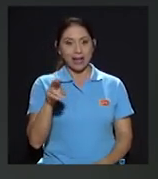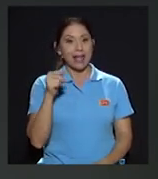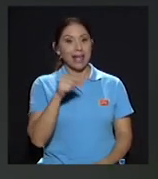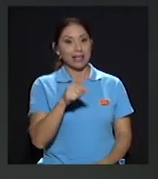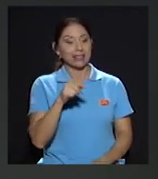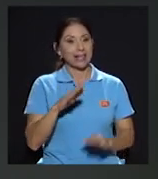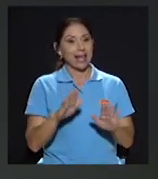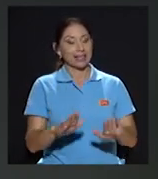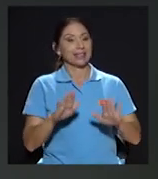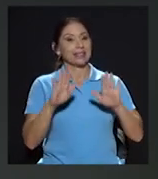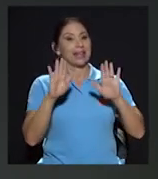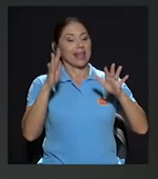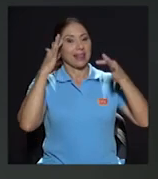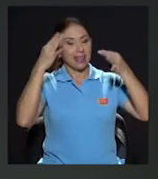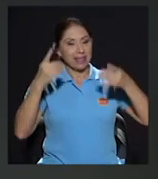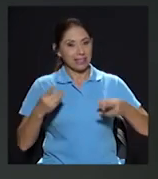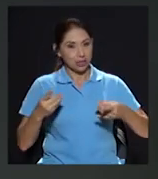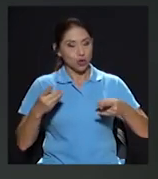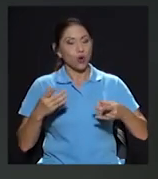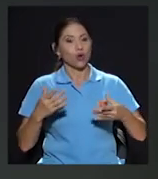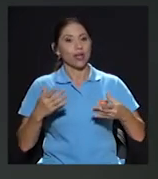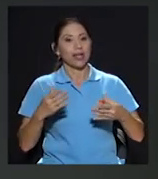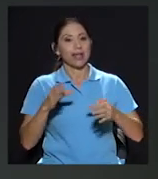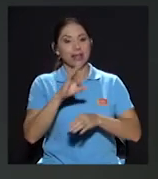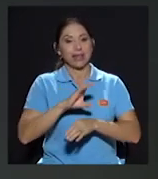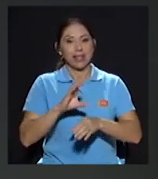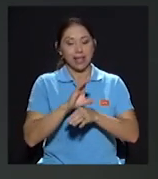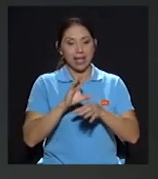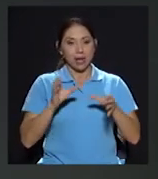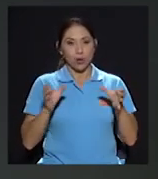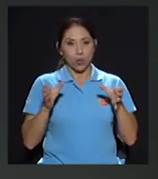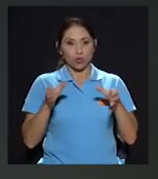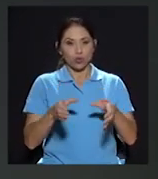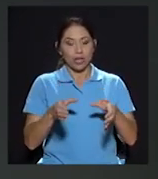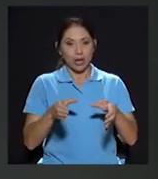y la excelente decisión el consejo